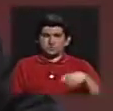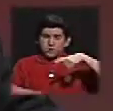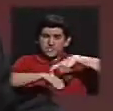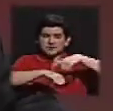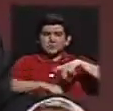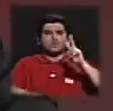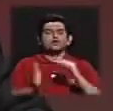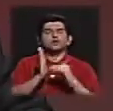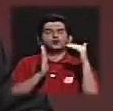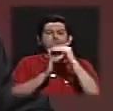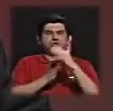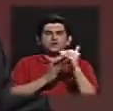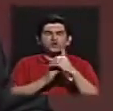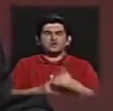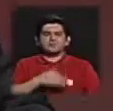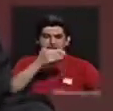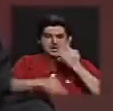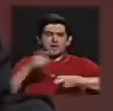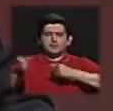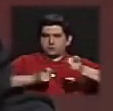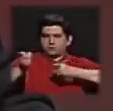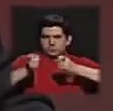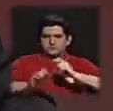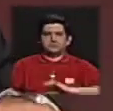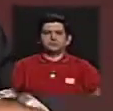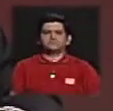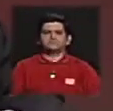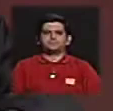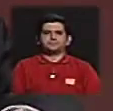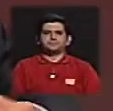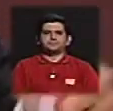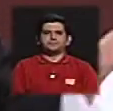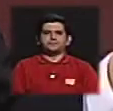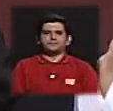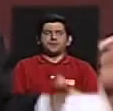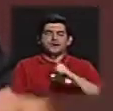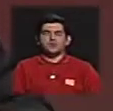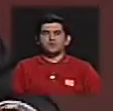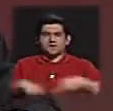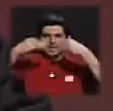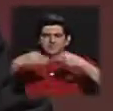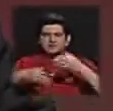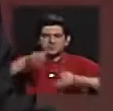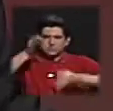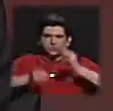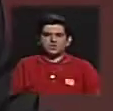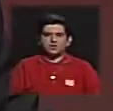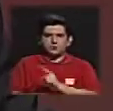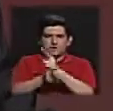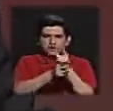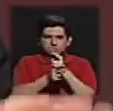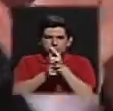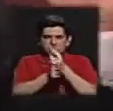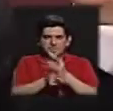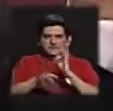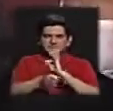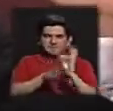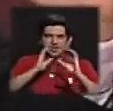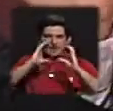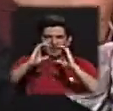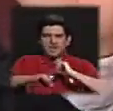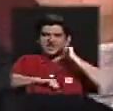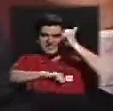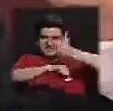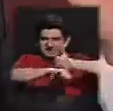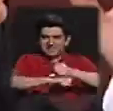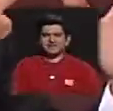momento $2 millones para la administración. En un dictamen jurídico que hace la SUTEL, lo que establecen